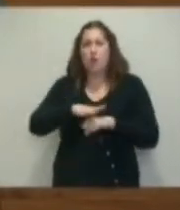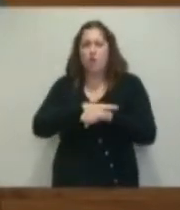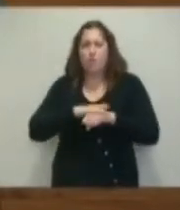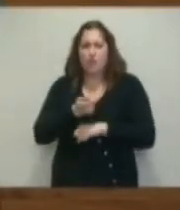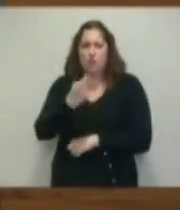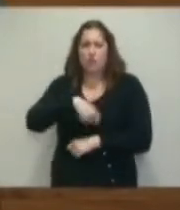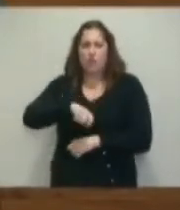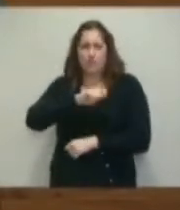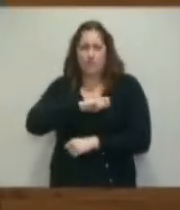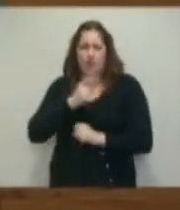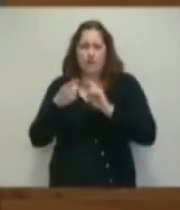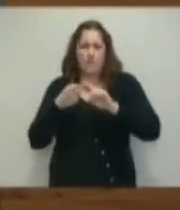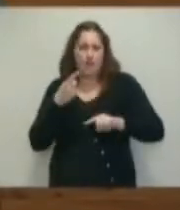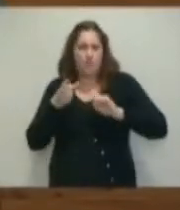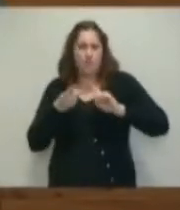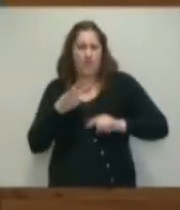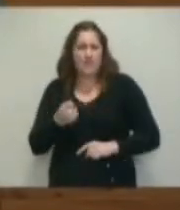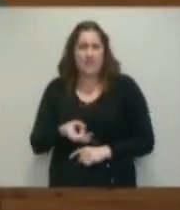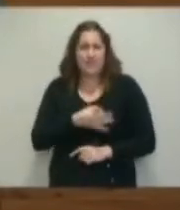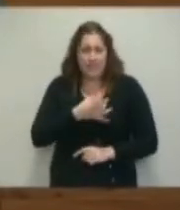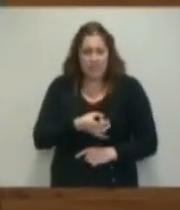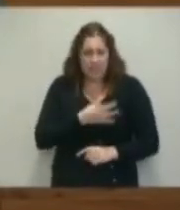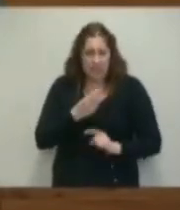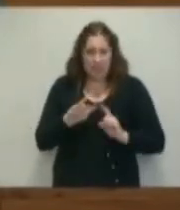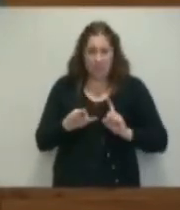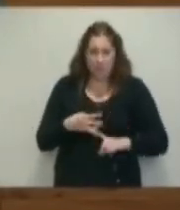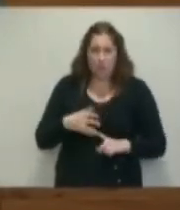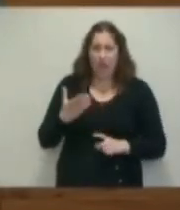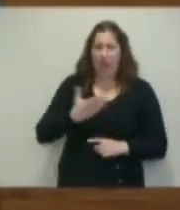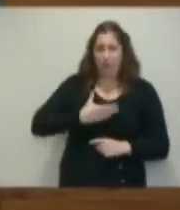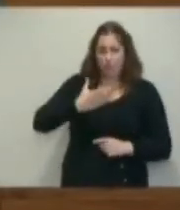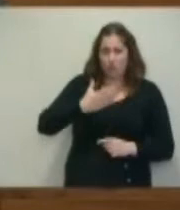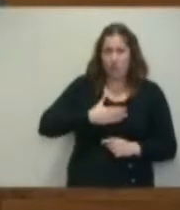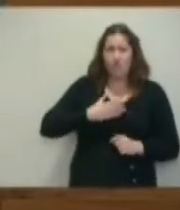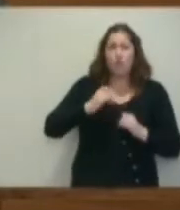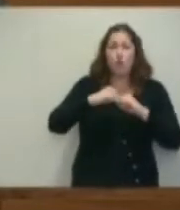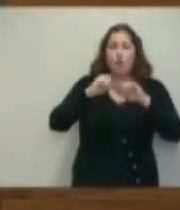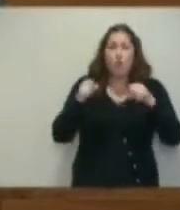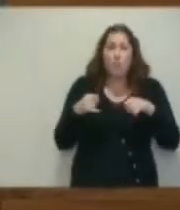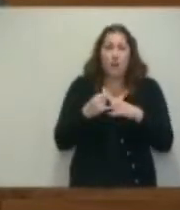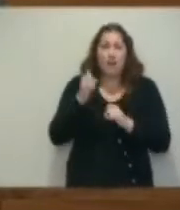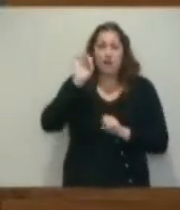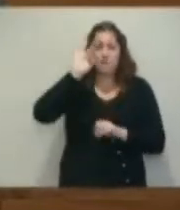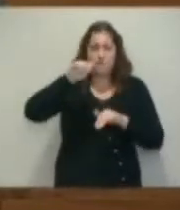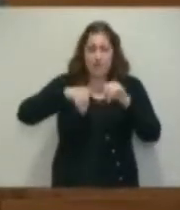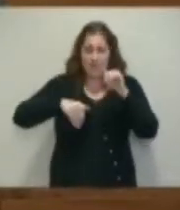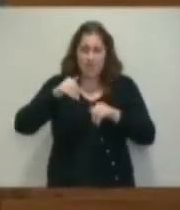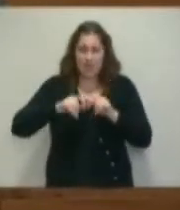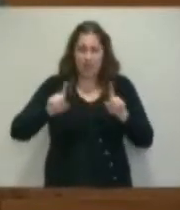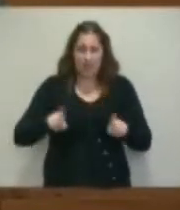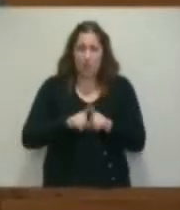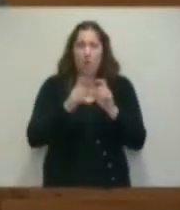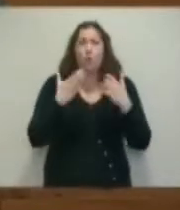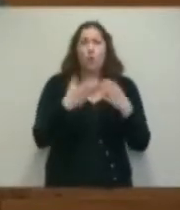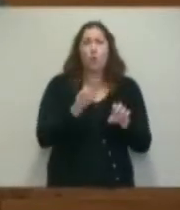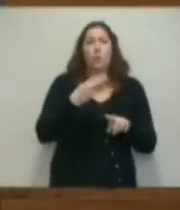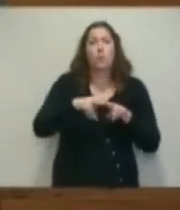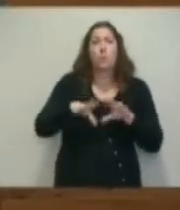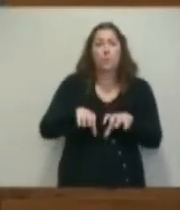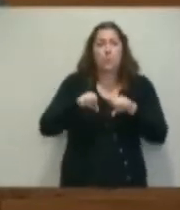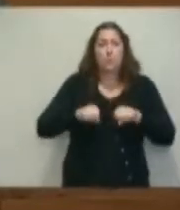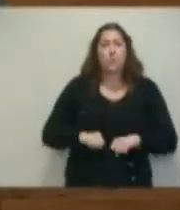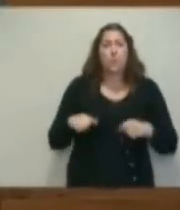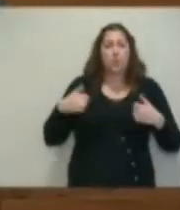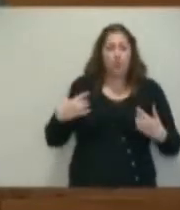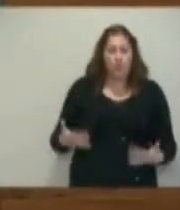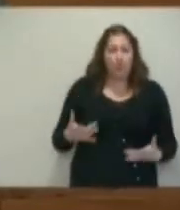España, los sindicatos, los ayuntamientos de las comarcas mineras gobernadas por partidos de distinto signo. Entre todos determinaban